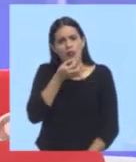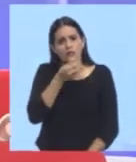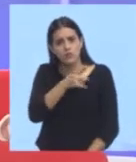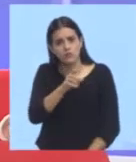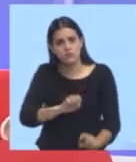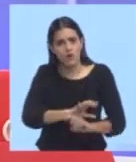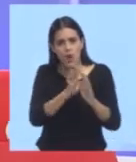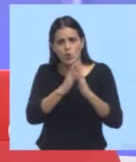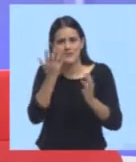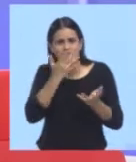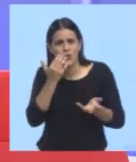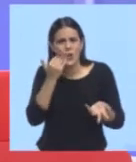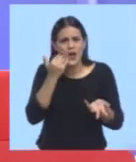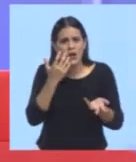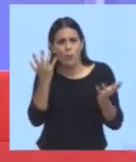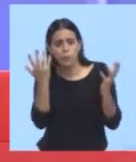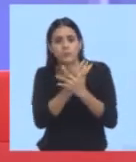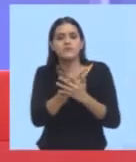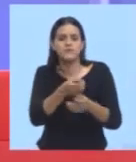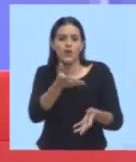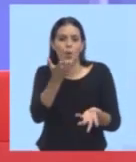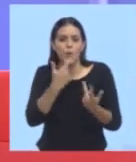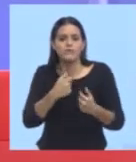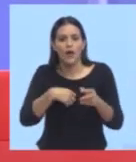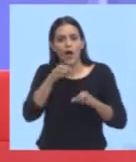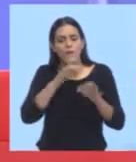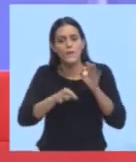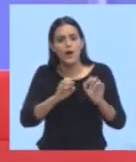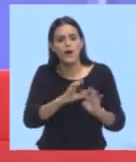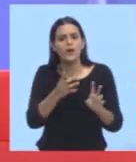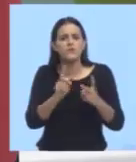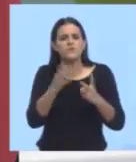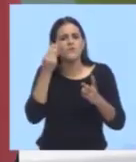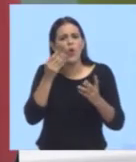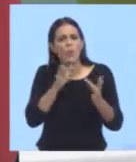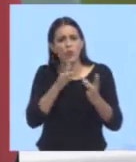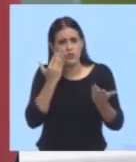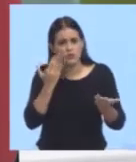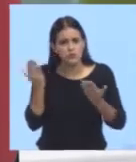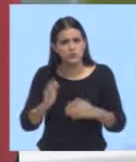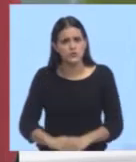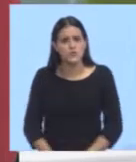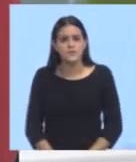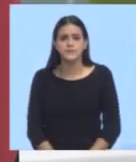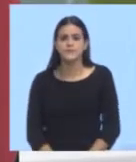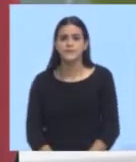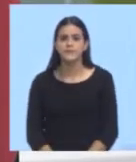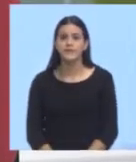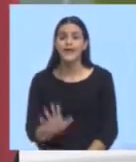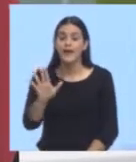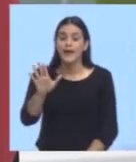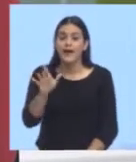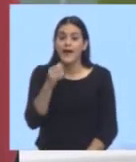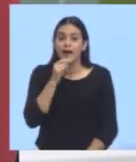aclararnos esta dudas con respecto a la hepatitis y también queremos conocer cómo la podemos ubicar sí fíjate a un solo pequeño detalle